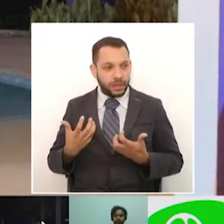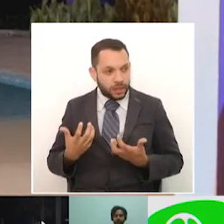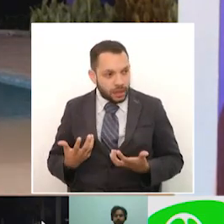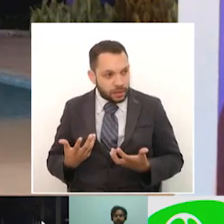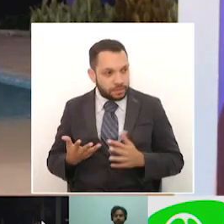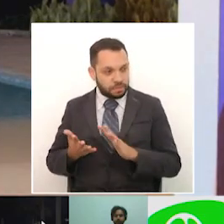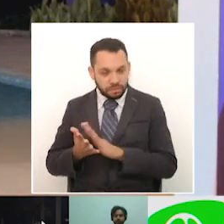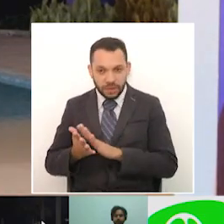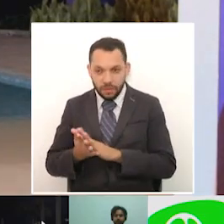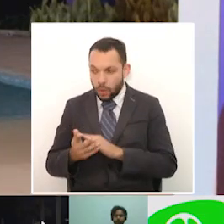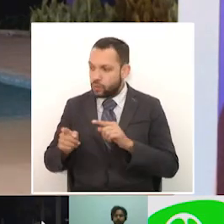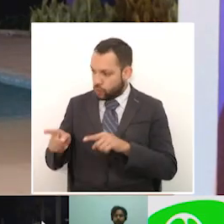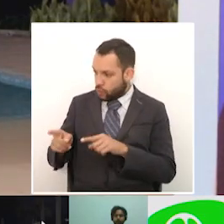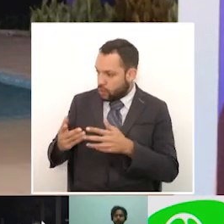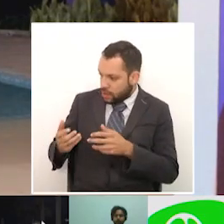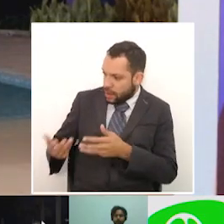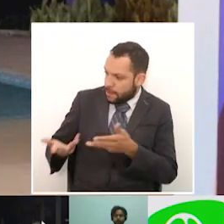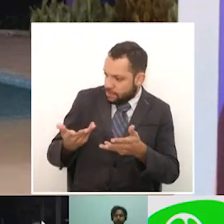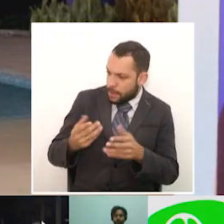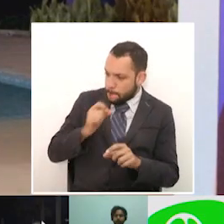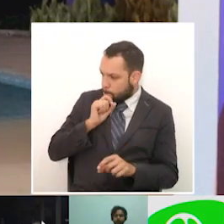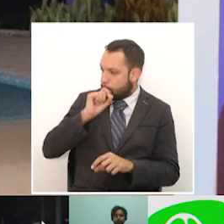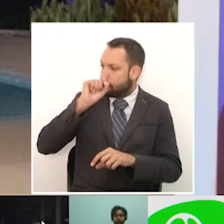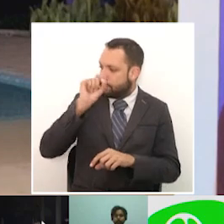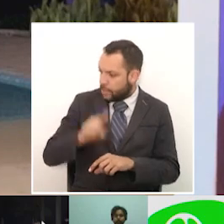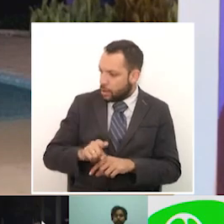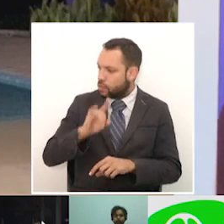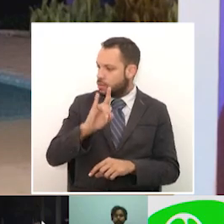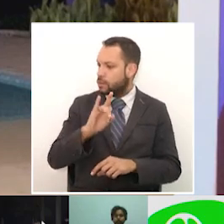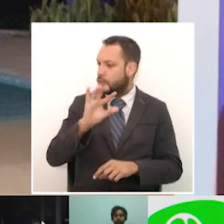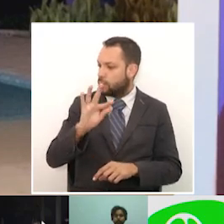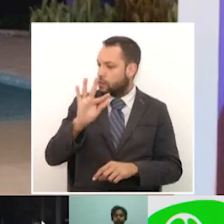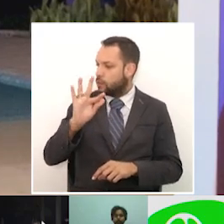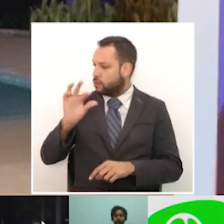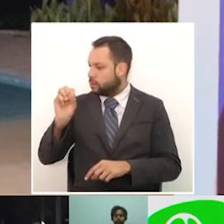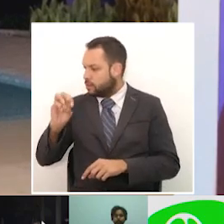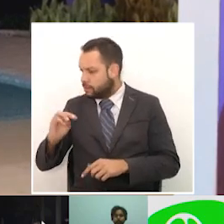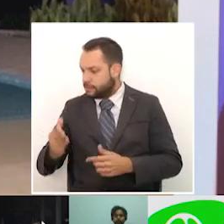vas a hacerle tu padre a nuestro invitado de hoy, Uttam, que fue tu profesor.